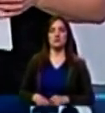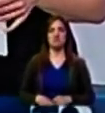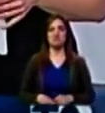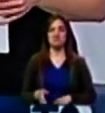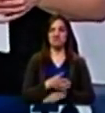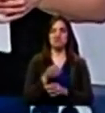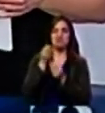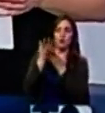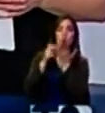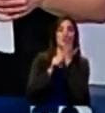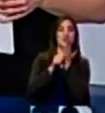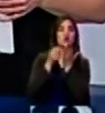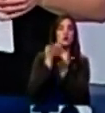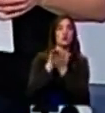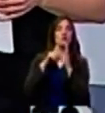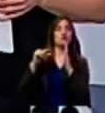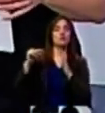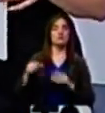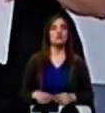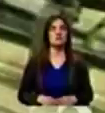algunas ocasiones al Ministerio de Economía y Finanzas.